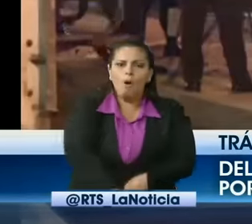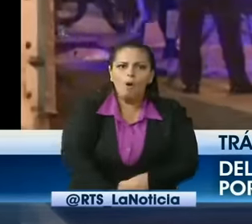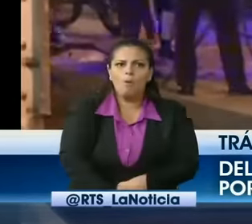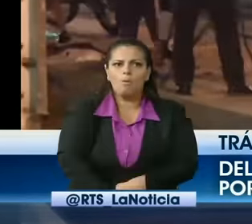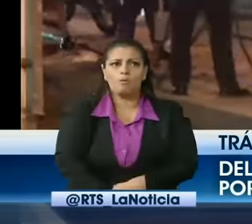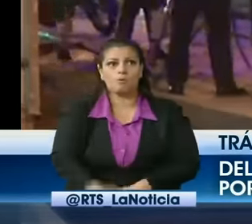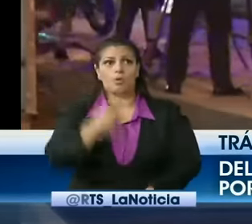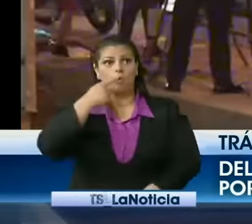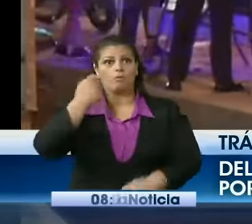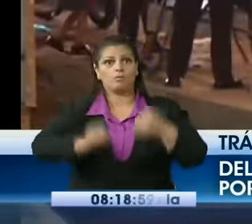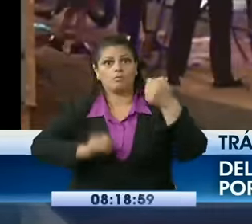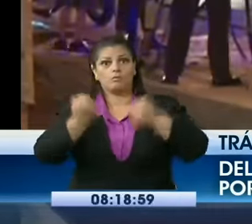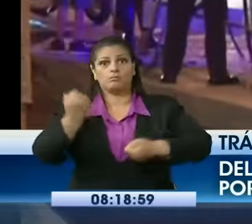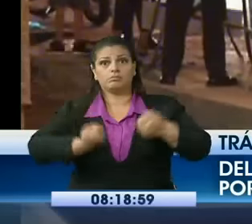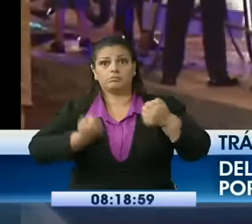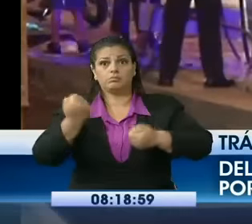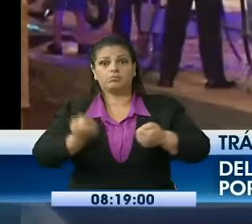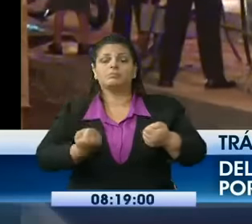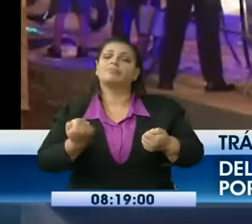con banano a la empresa Dole,